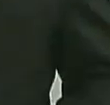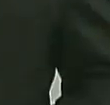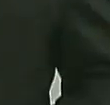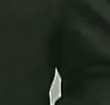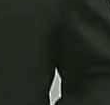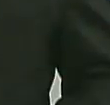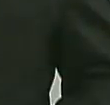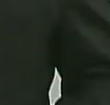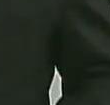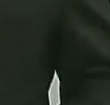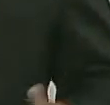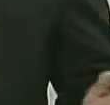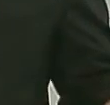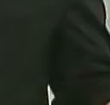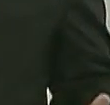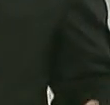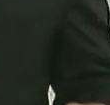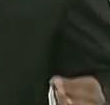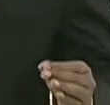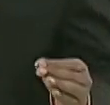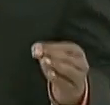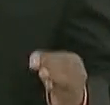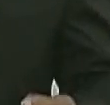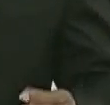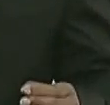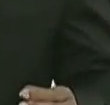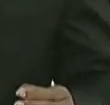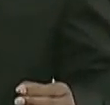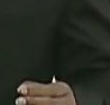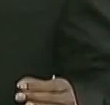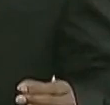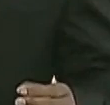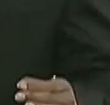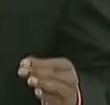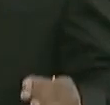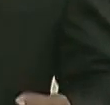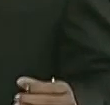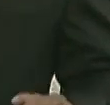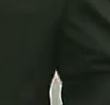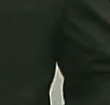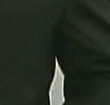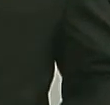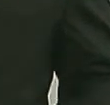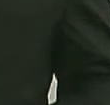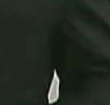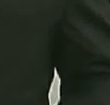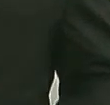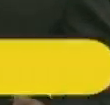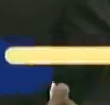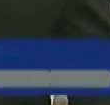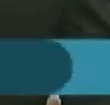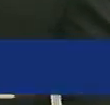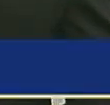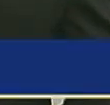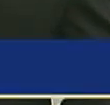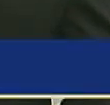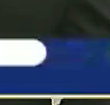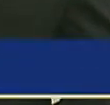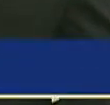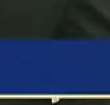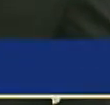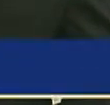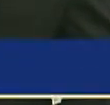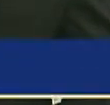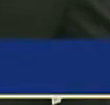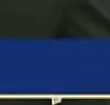Saludos, amigas y amigos de Venezolana de Televisión. En efecto, a esta hora concluye la reunión semanal del Partido Socialista Unido de Venezuela. El balance, como siempre,